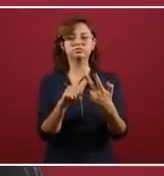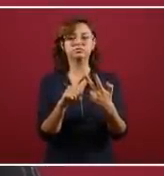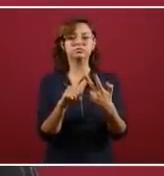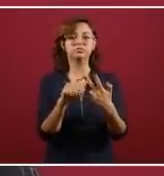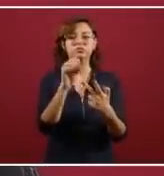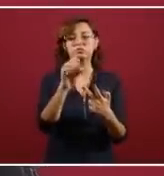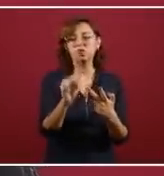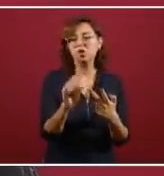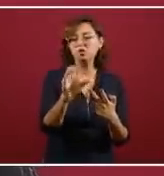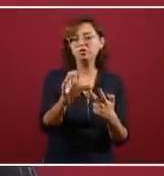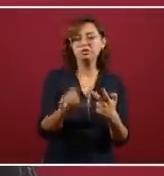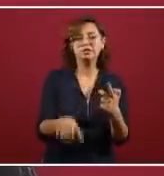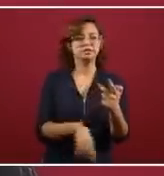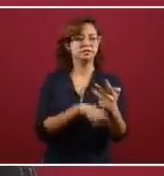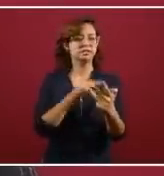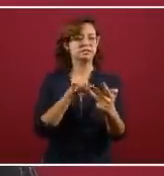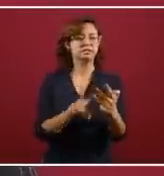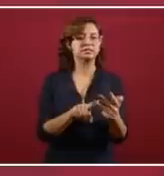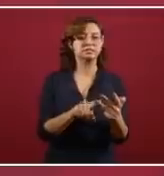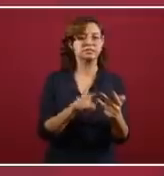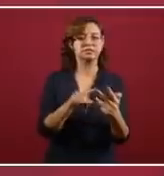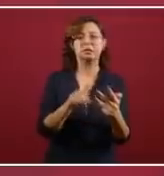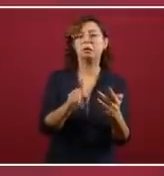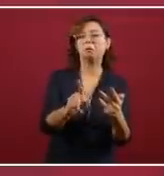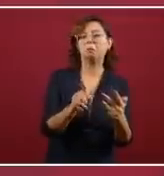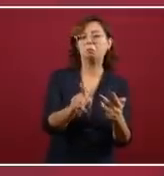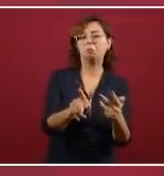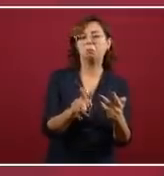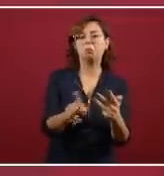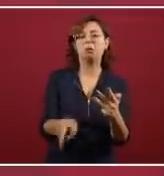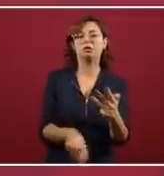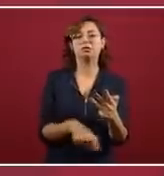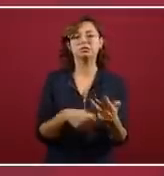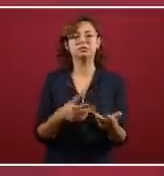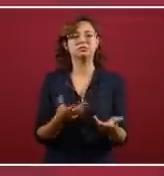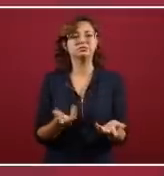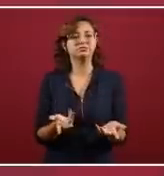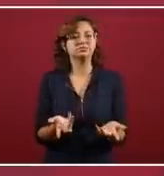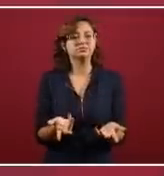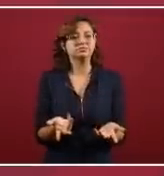supuestas organizaciones de la sociedad civil,